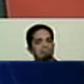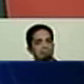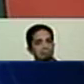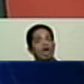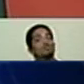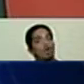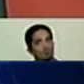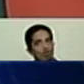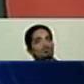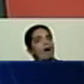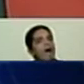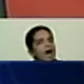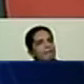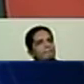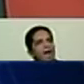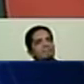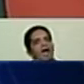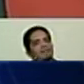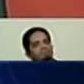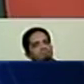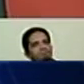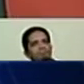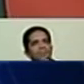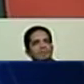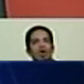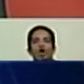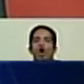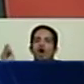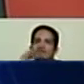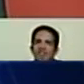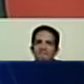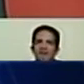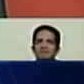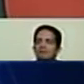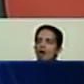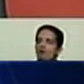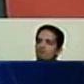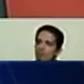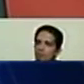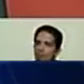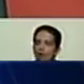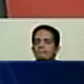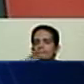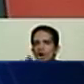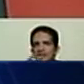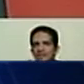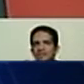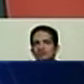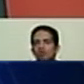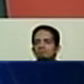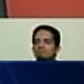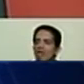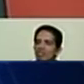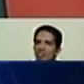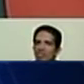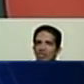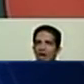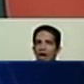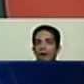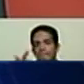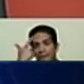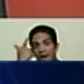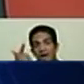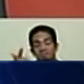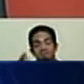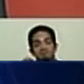hermandad, de recurrir nuevamente a los mecanismos diplomáticos, políticos, de negociación política para dirimir esta